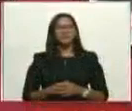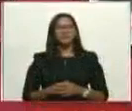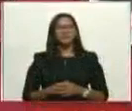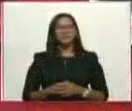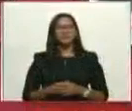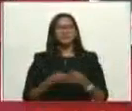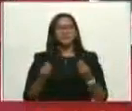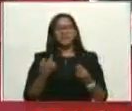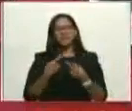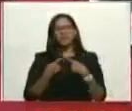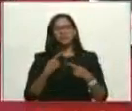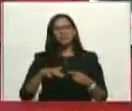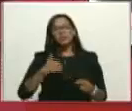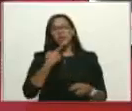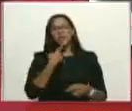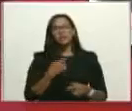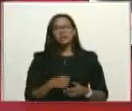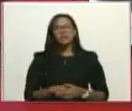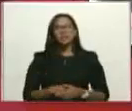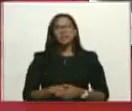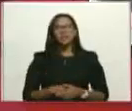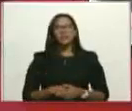Tantas cosas pues que se pueden decir,